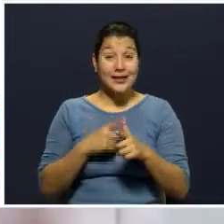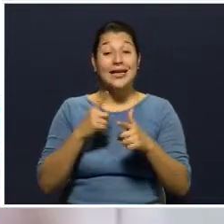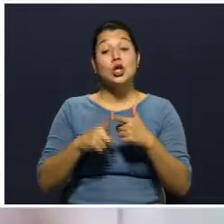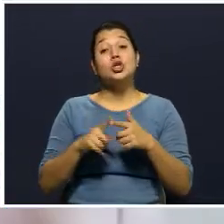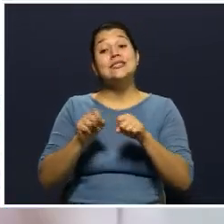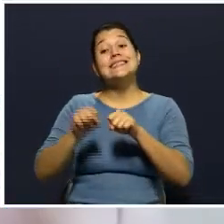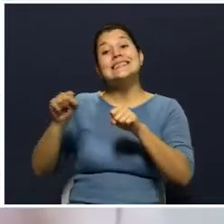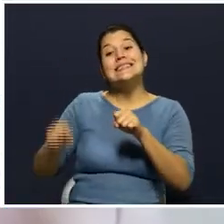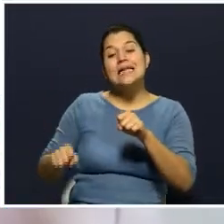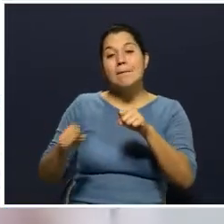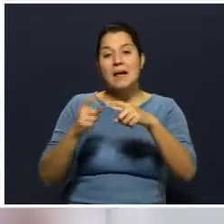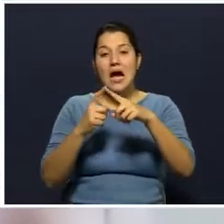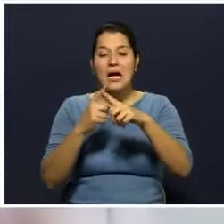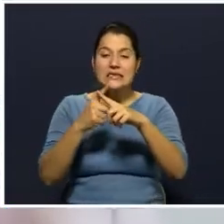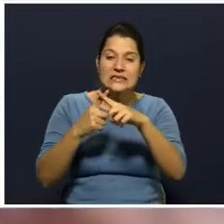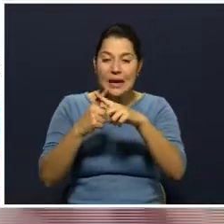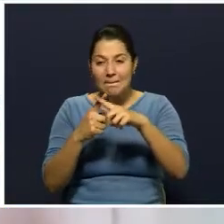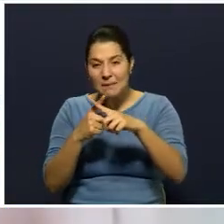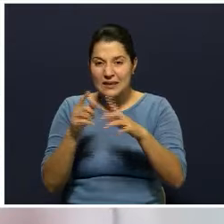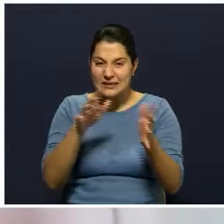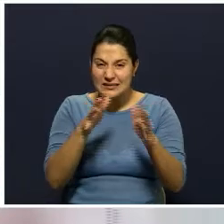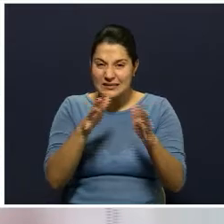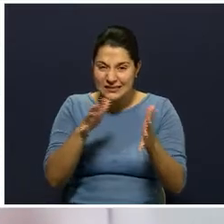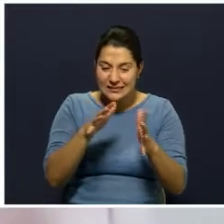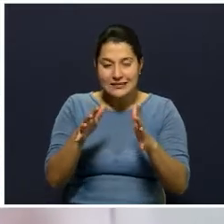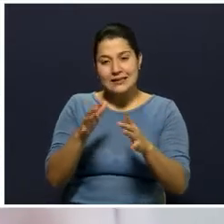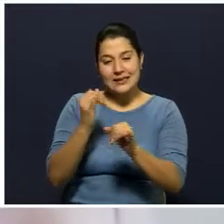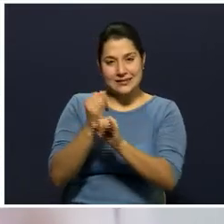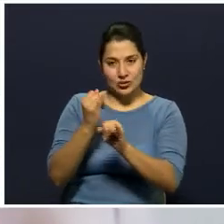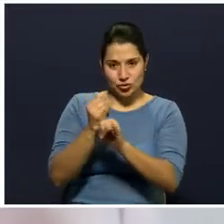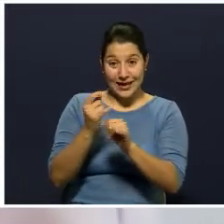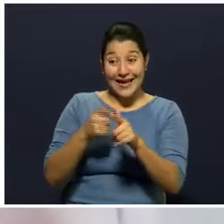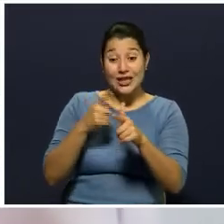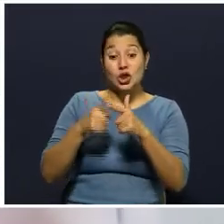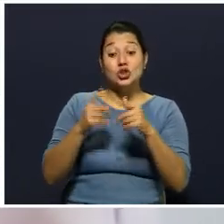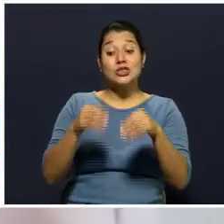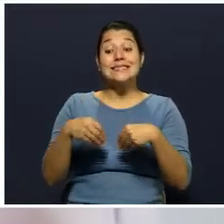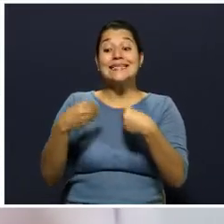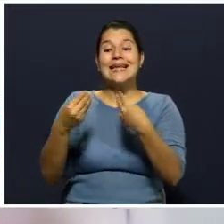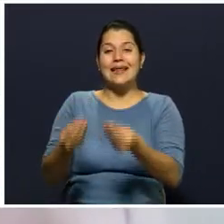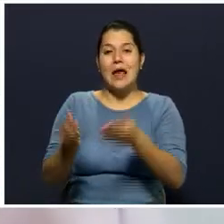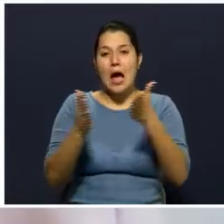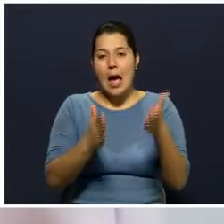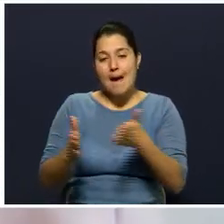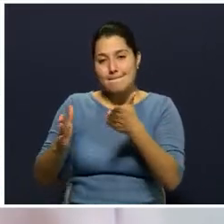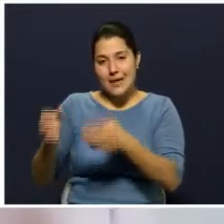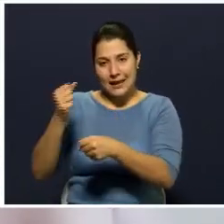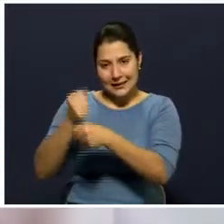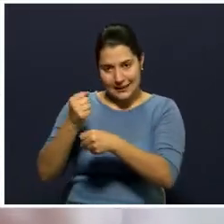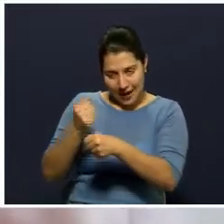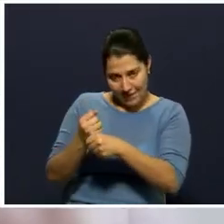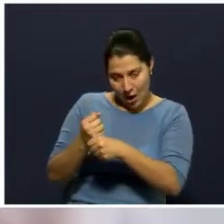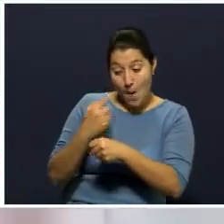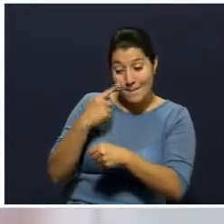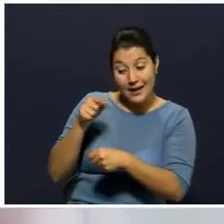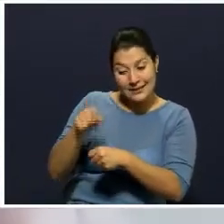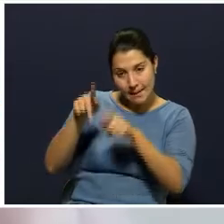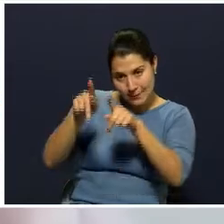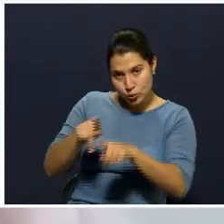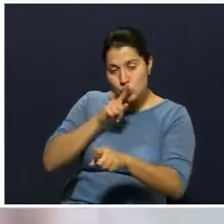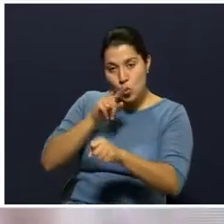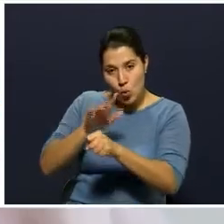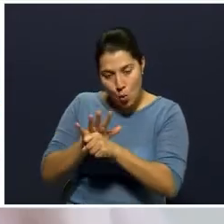régimen semi-institucional es uno en el que a la persona se le hace un plan de trabajo para que la persona lo desarrolle durante una cantidad de meses. Hemos